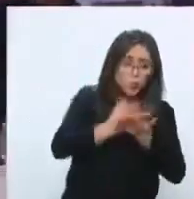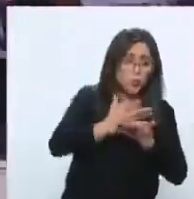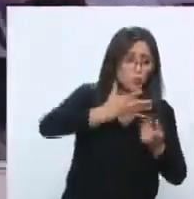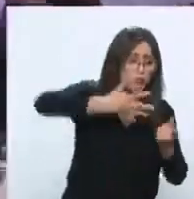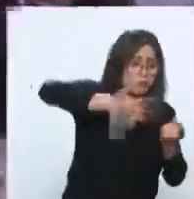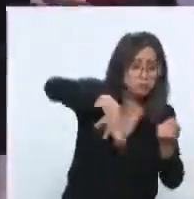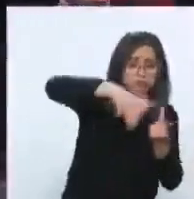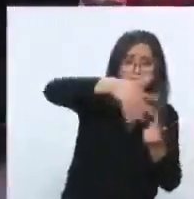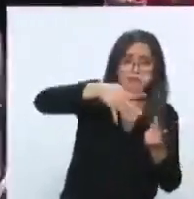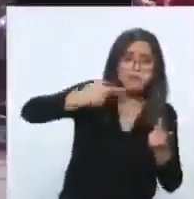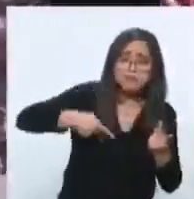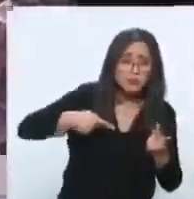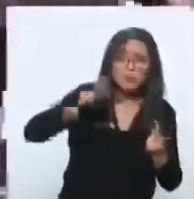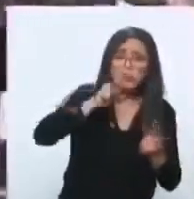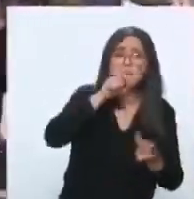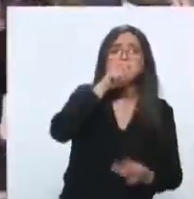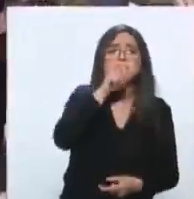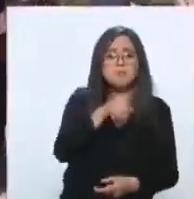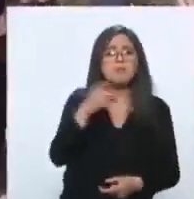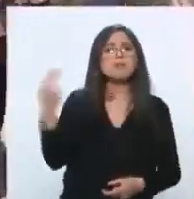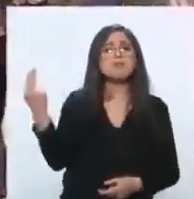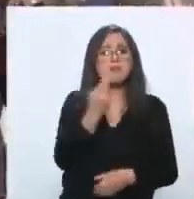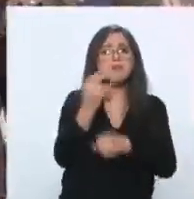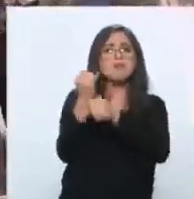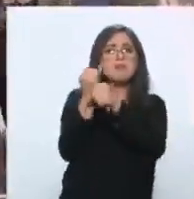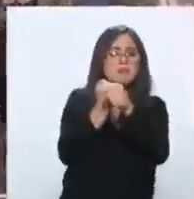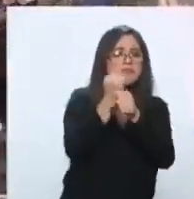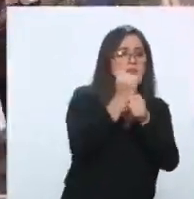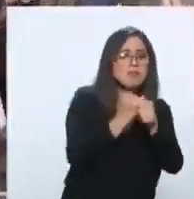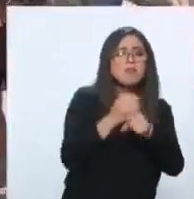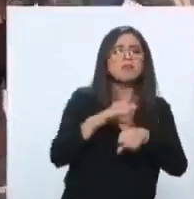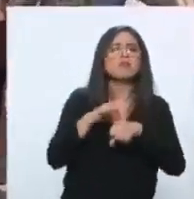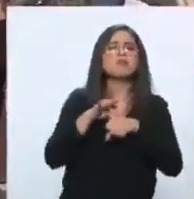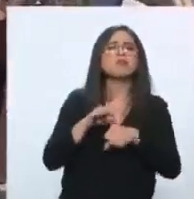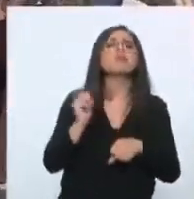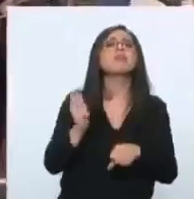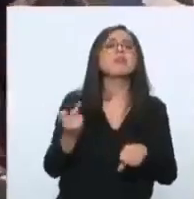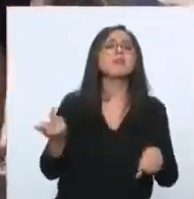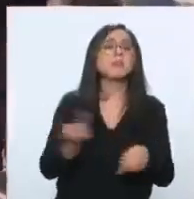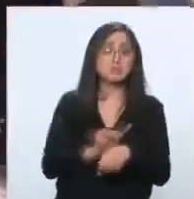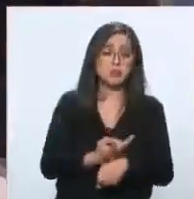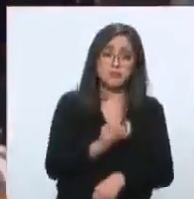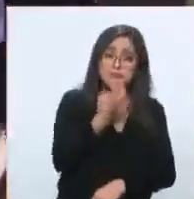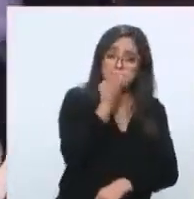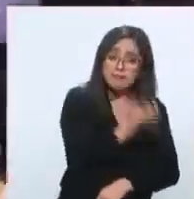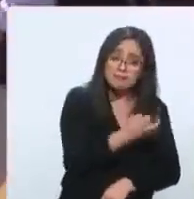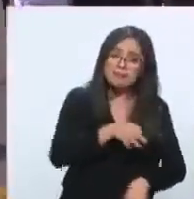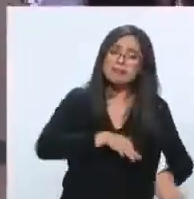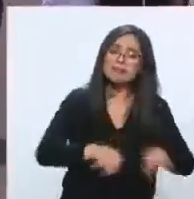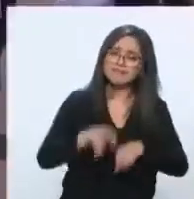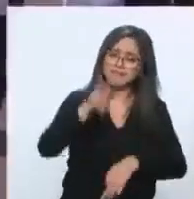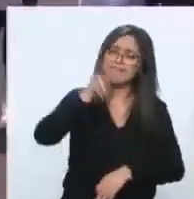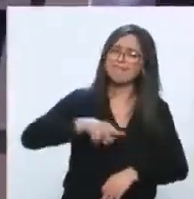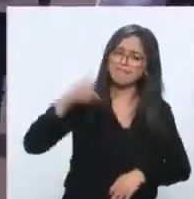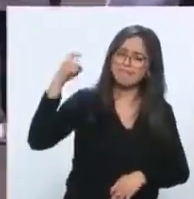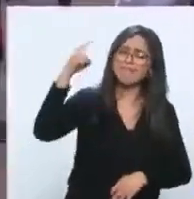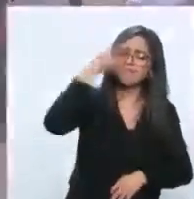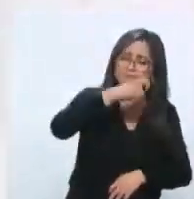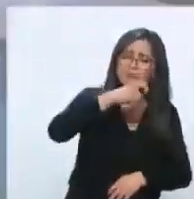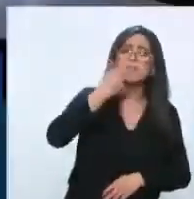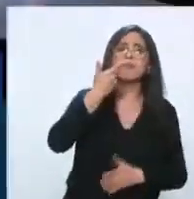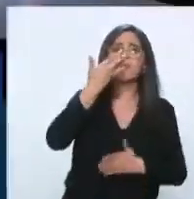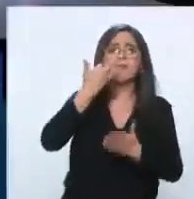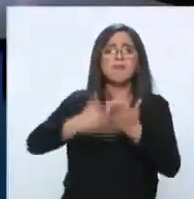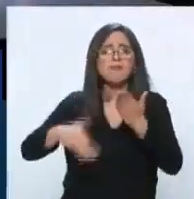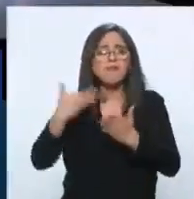personas desaparecidas, sino también en la investigación de los hechos, ¿no? Ese es uno de los mayores retos, la